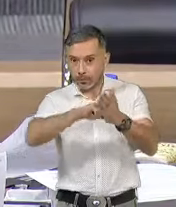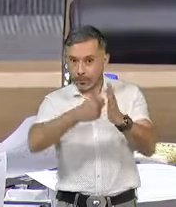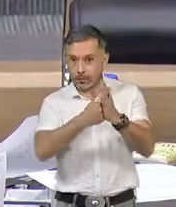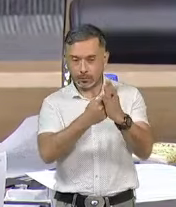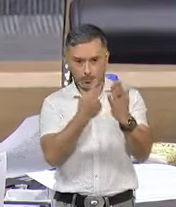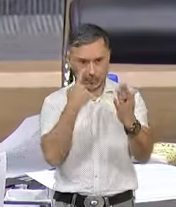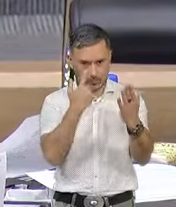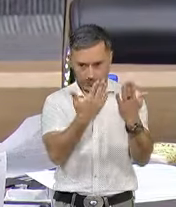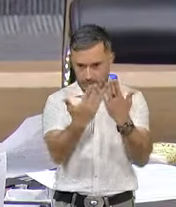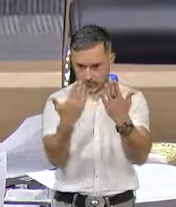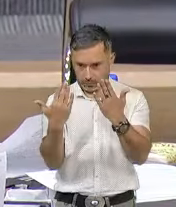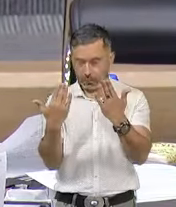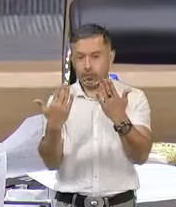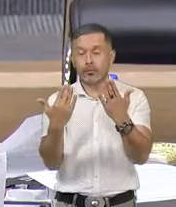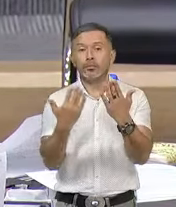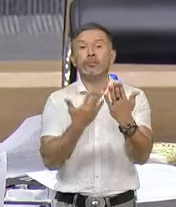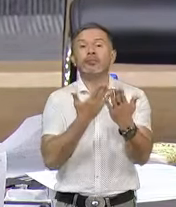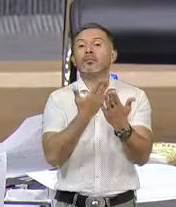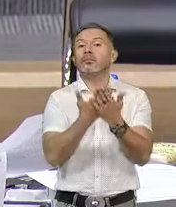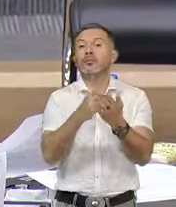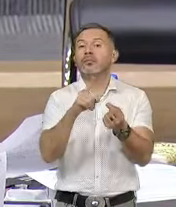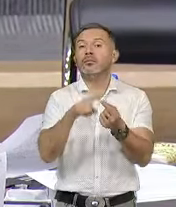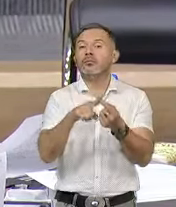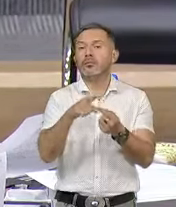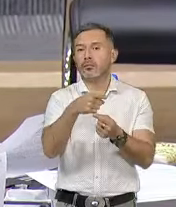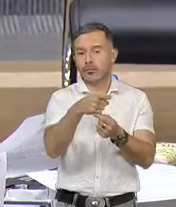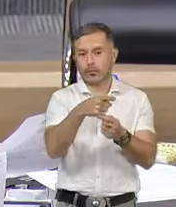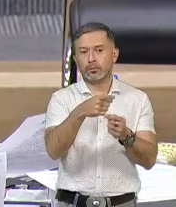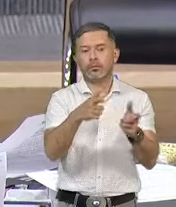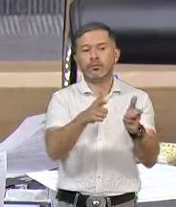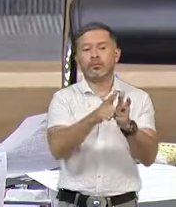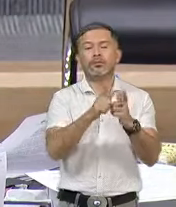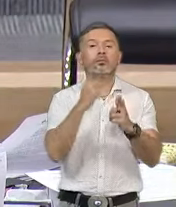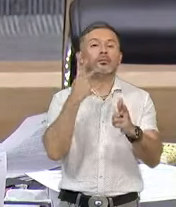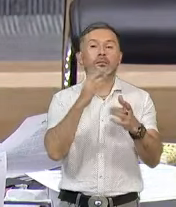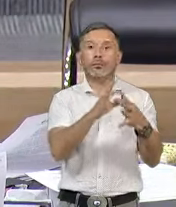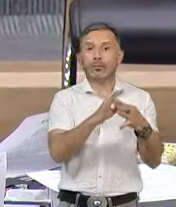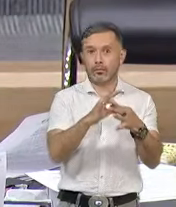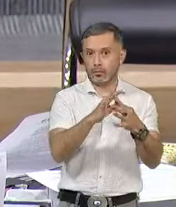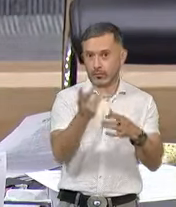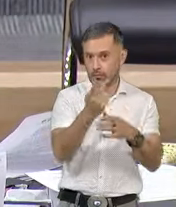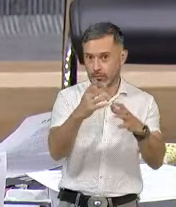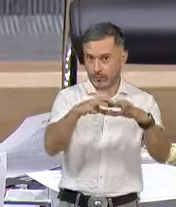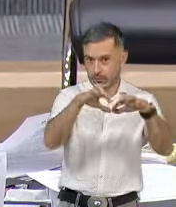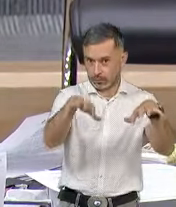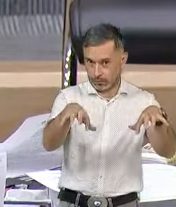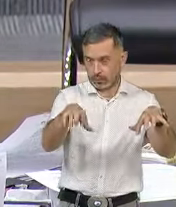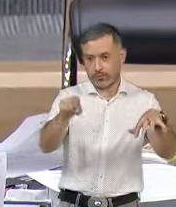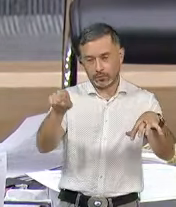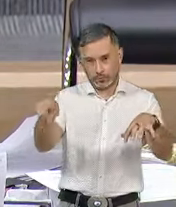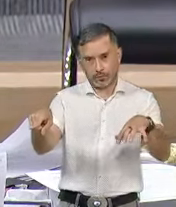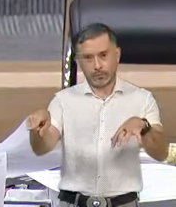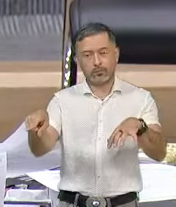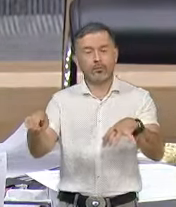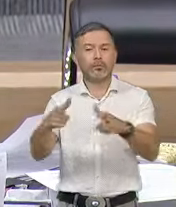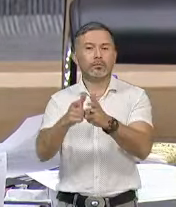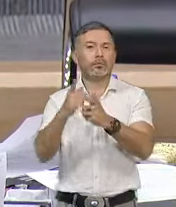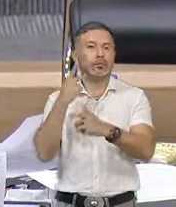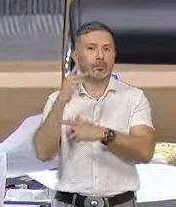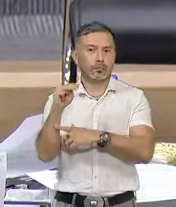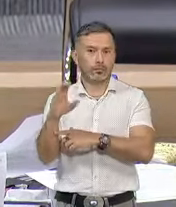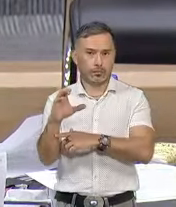en buena medida fueron proporcion adas por las dos coaliciones y por el partido político eh movimiento